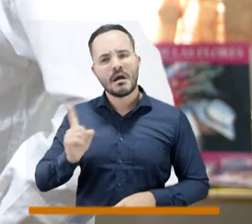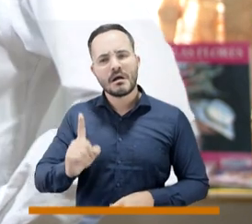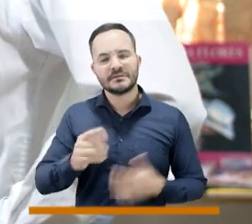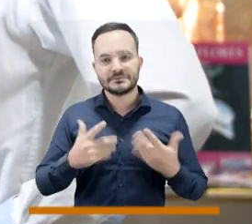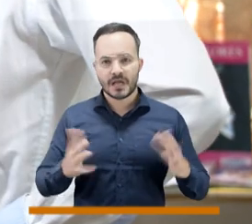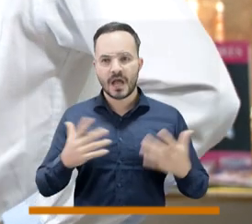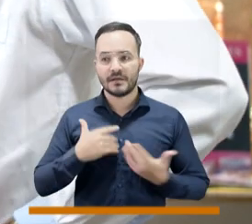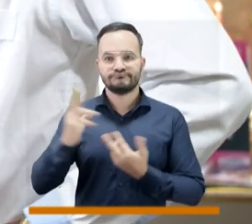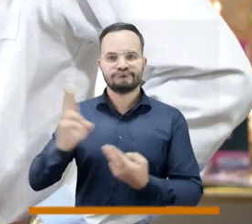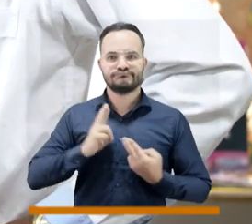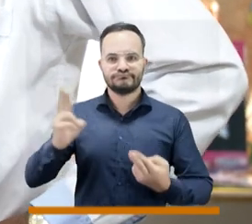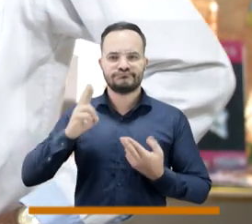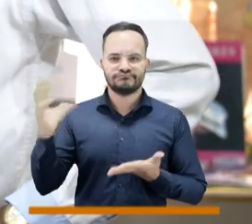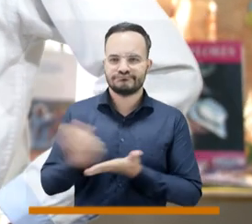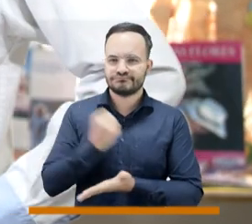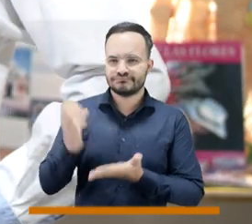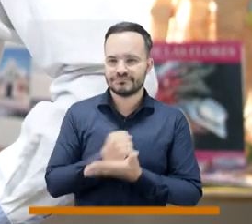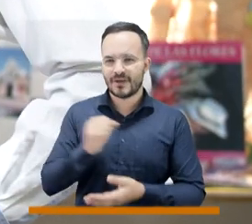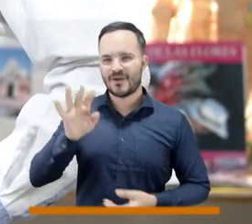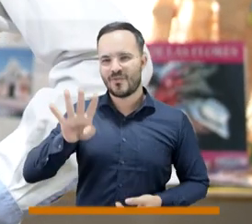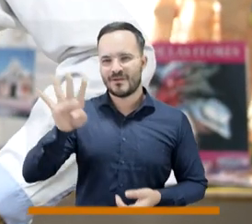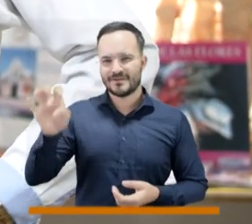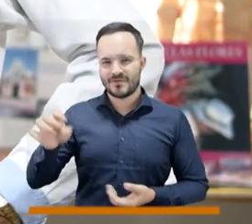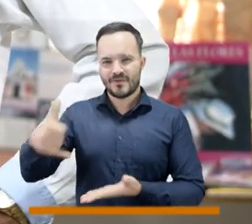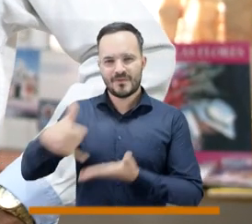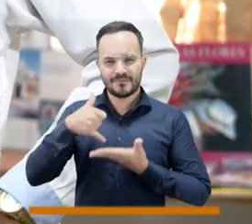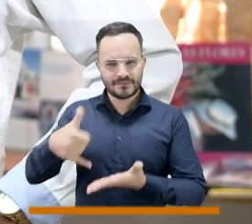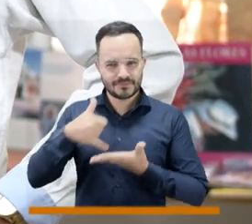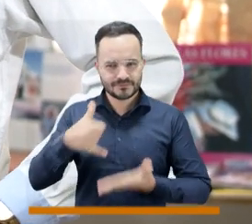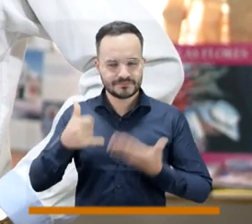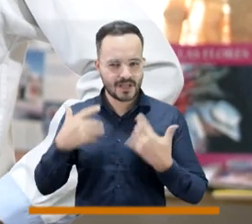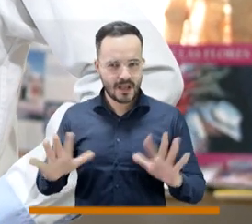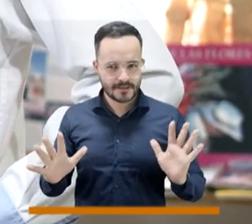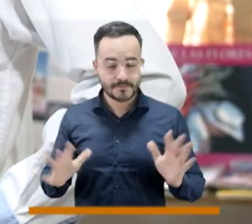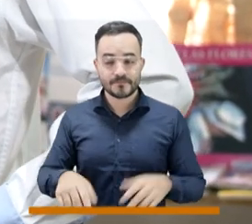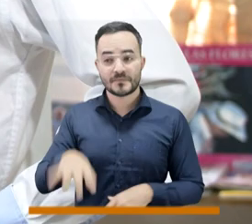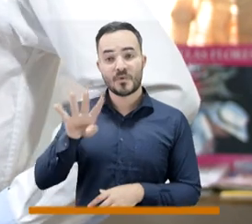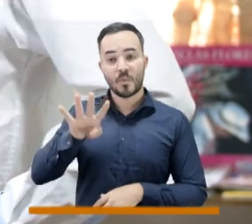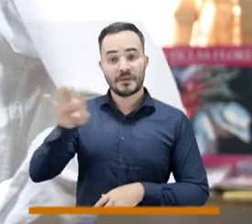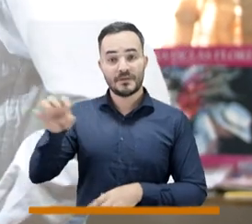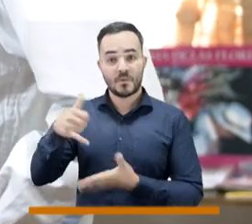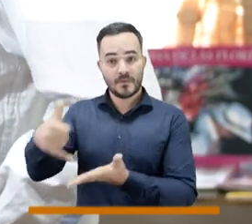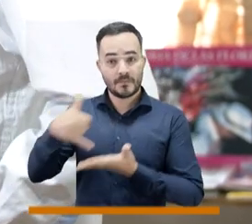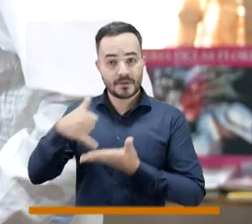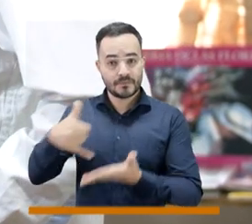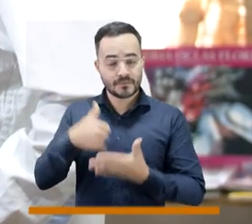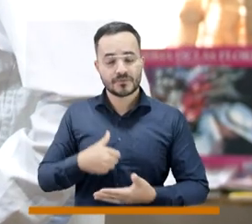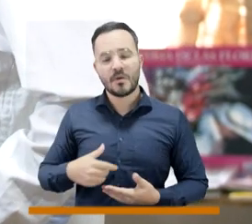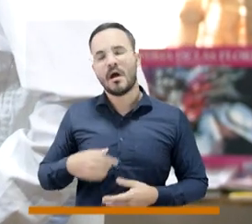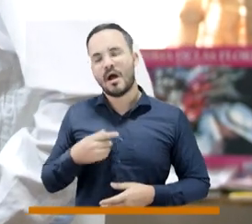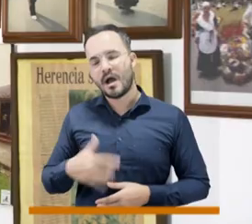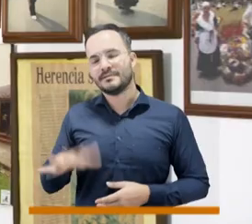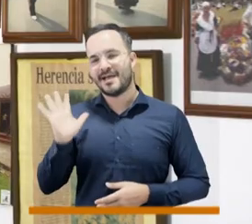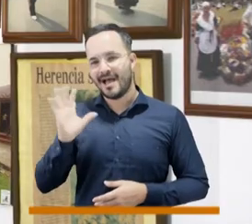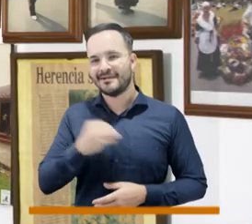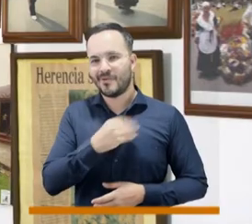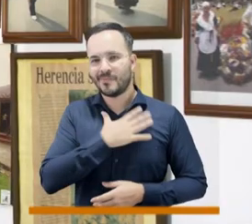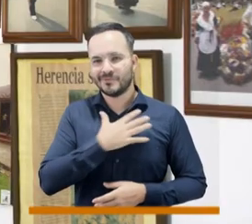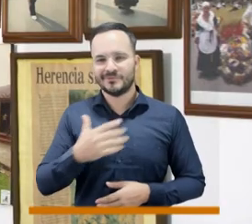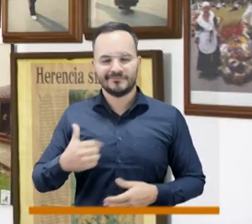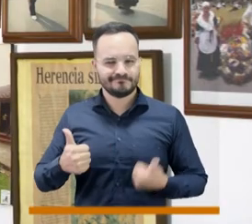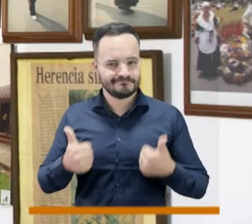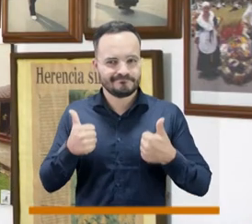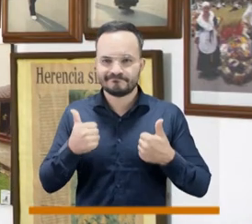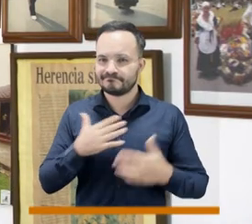obtenido 49 premios ganados. Y en los 49 premios ganados he tenido esa